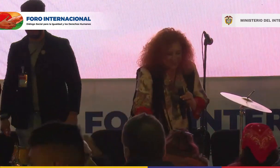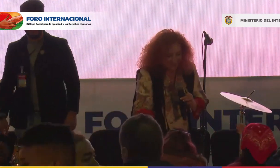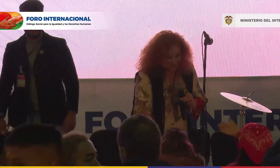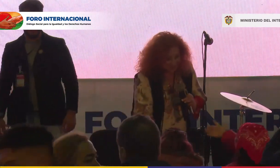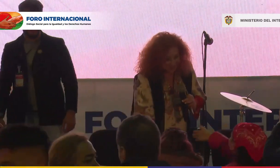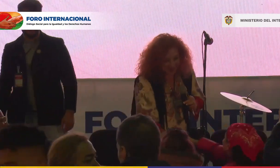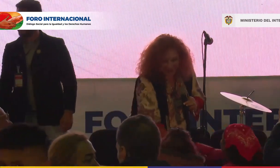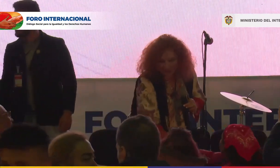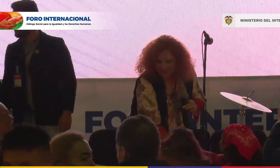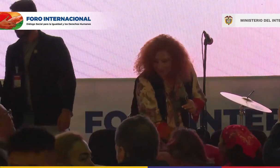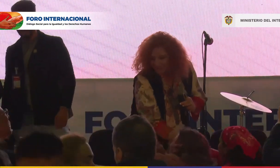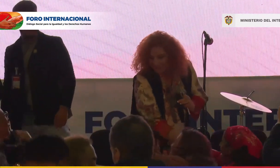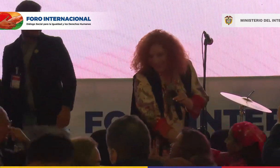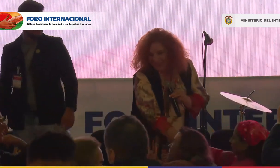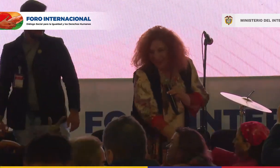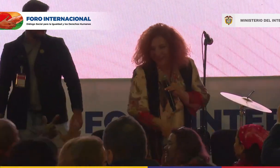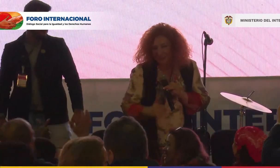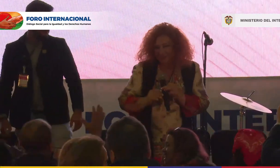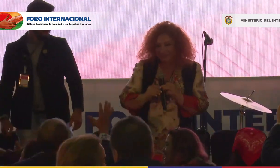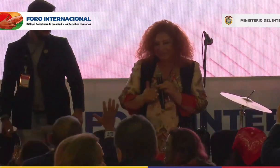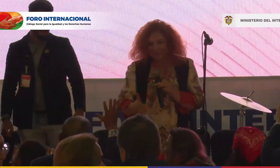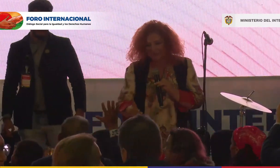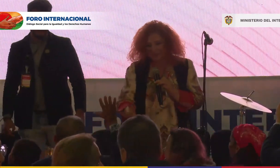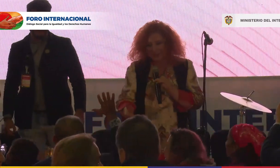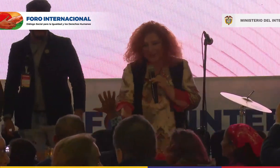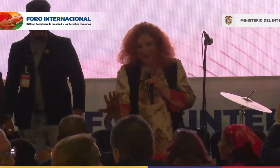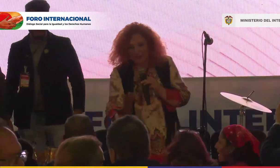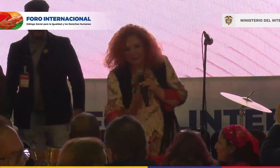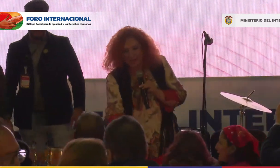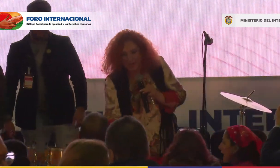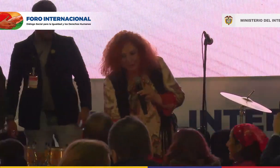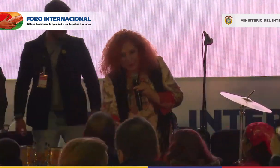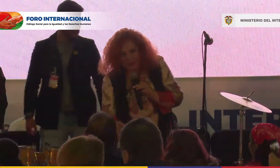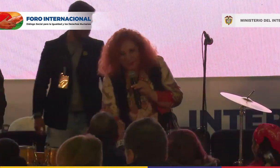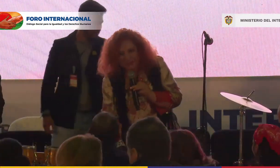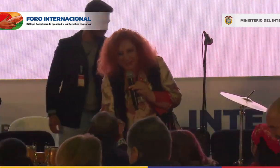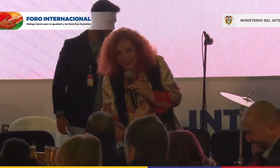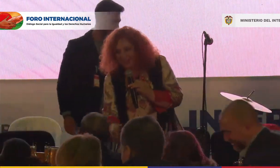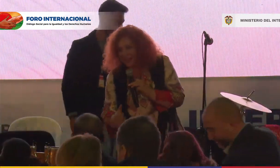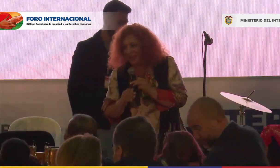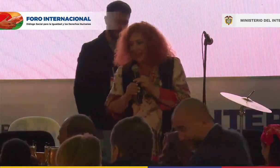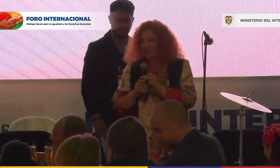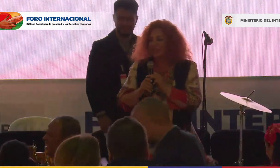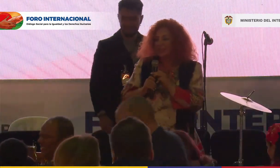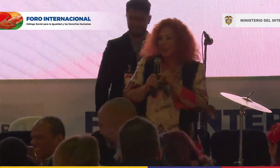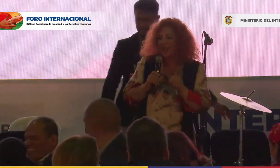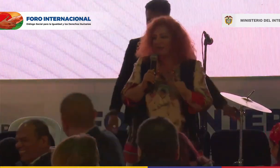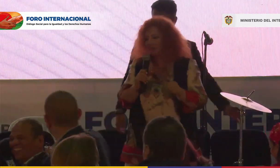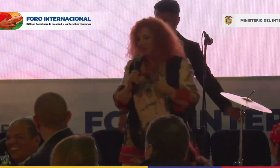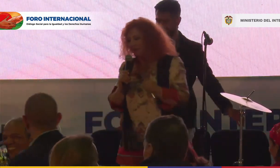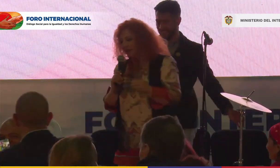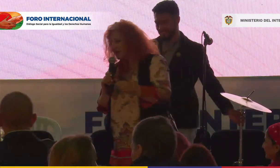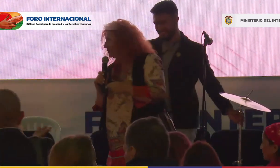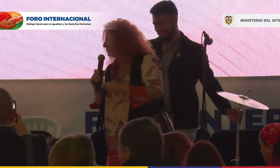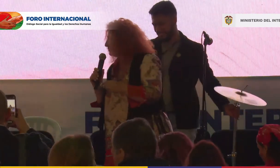Bueno. Sí, o sí. Bueno, formamos el... Entonces ya...